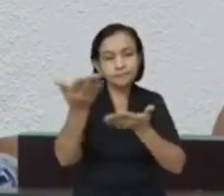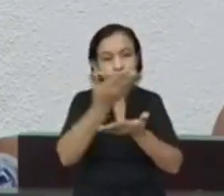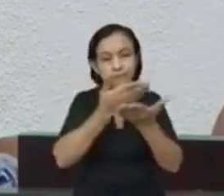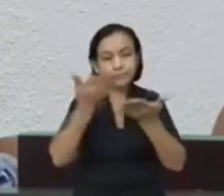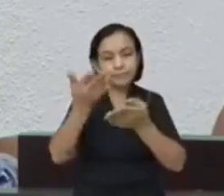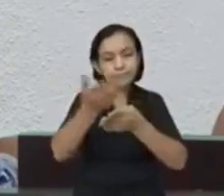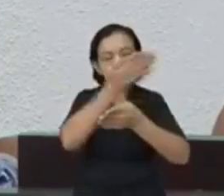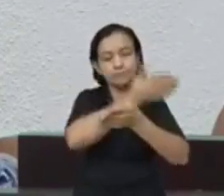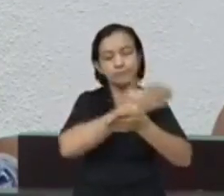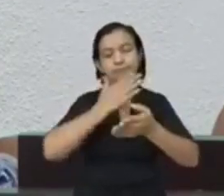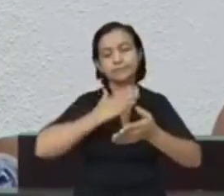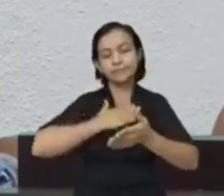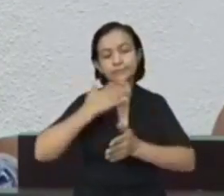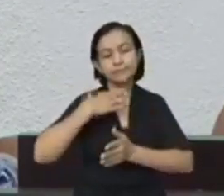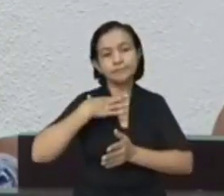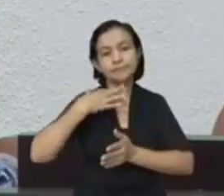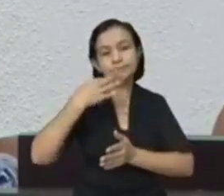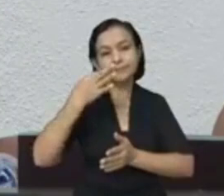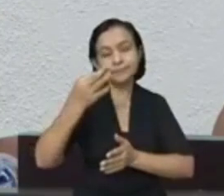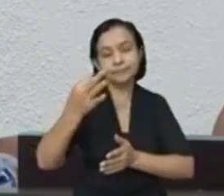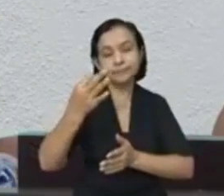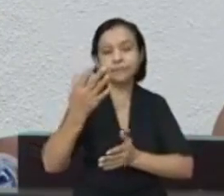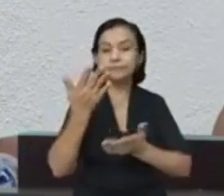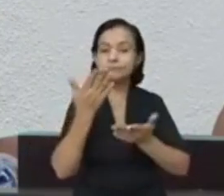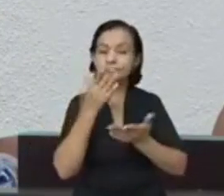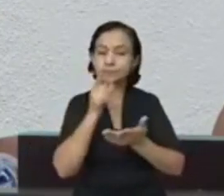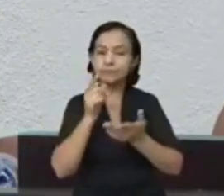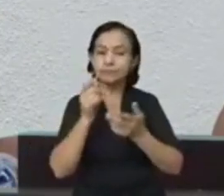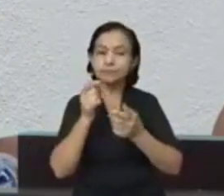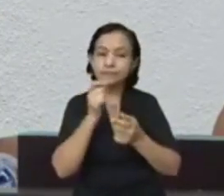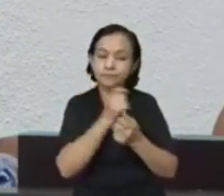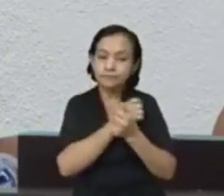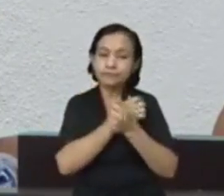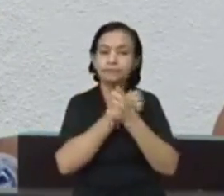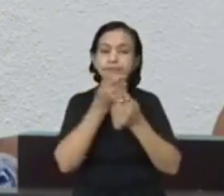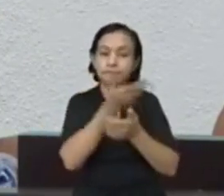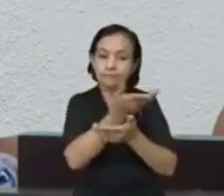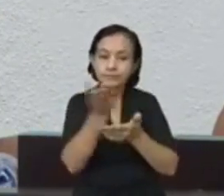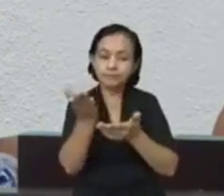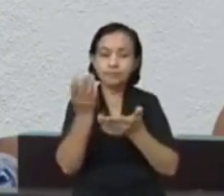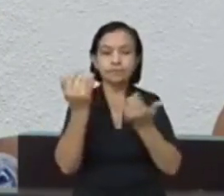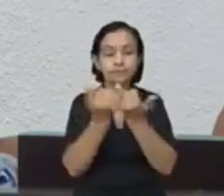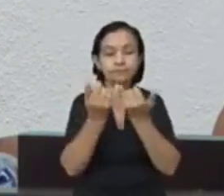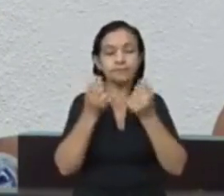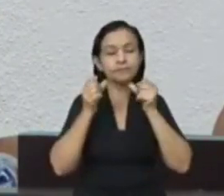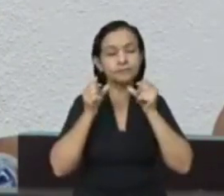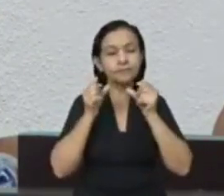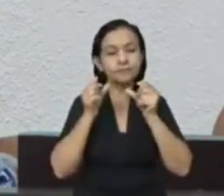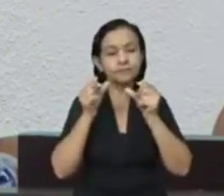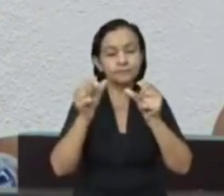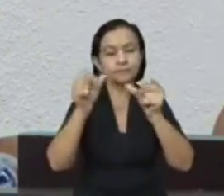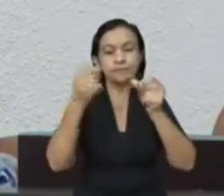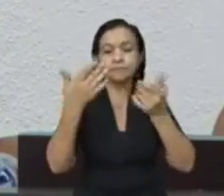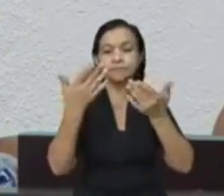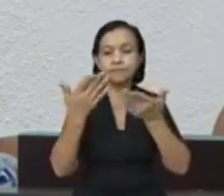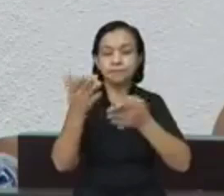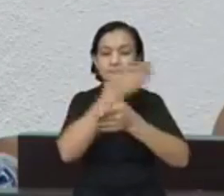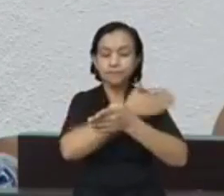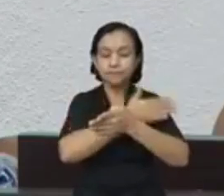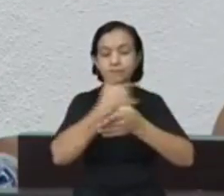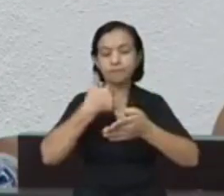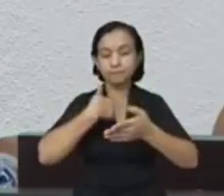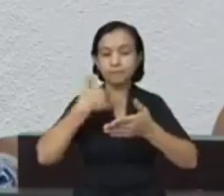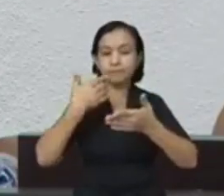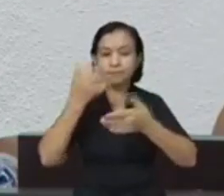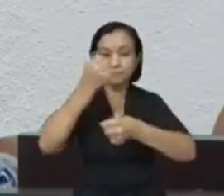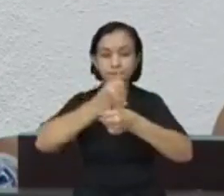confianza depositada en mi persona, mi más alta estima, consideración con usted y mi eterno agradecimiento por haberme dado la